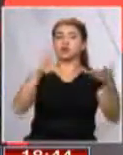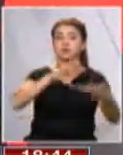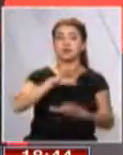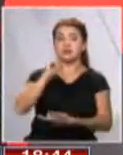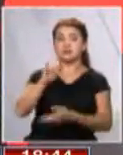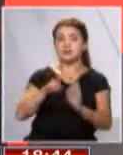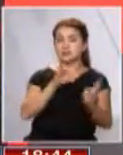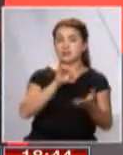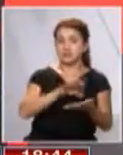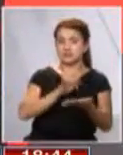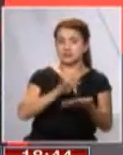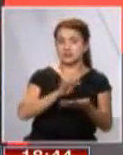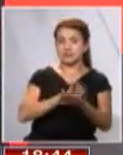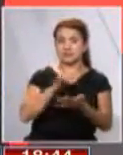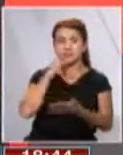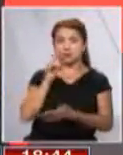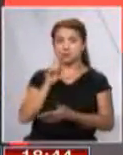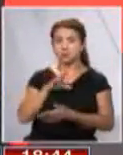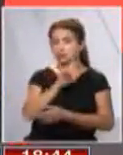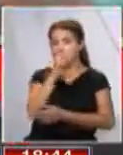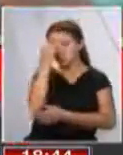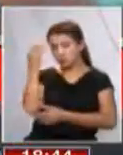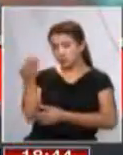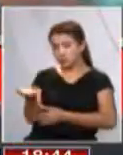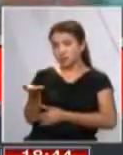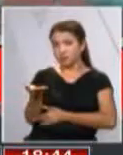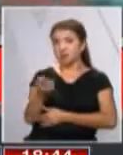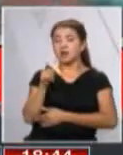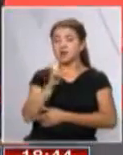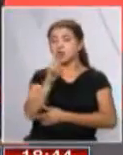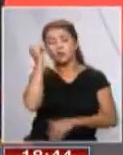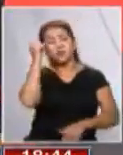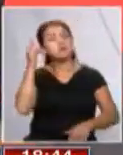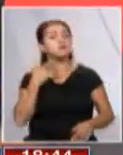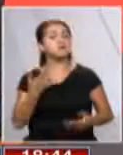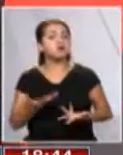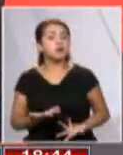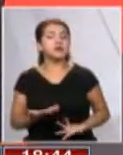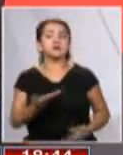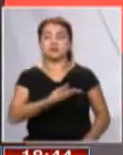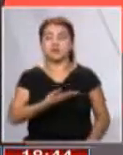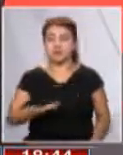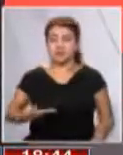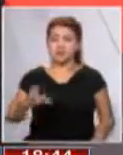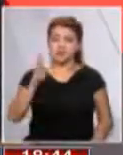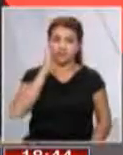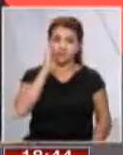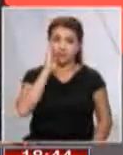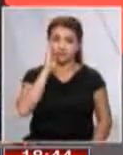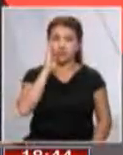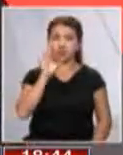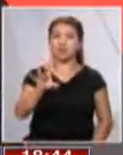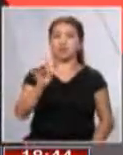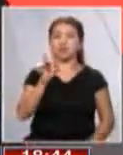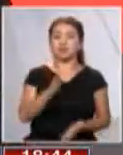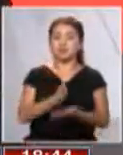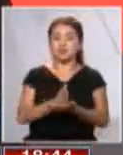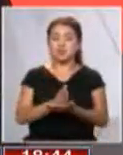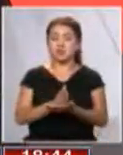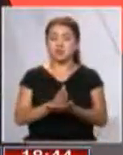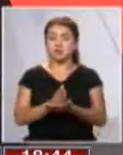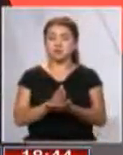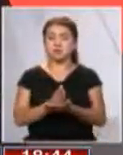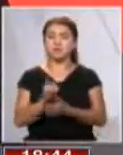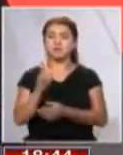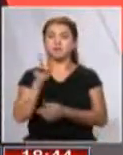chile y en una fecha que para chile no puede pasar desapercibido y ahí es donde uno no entiende por qué la presidenta bachelet decide poner